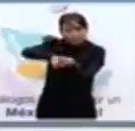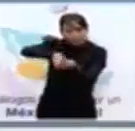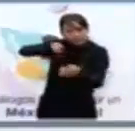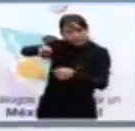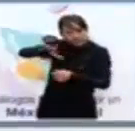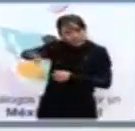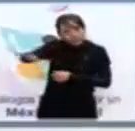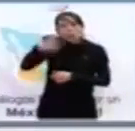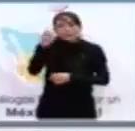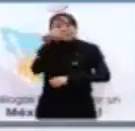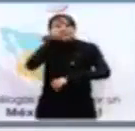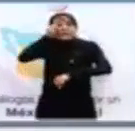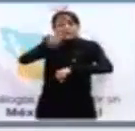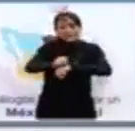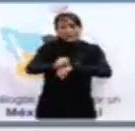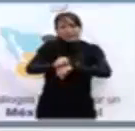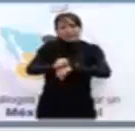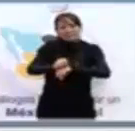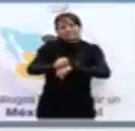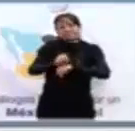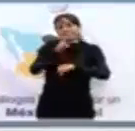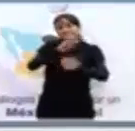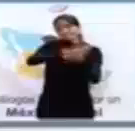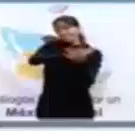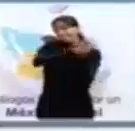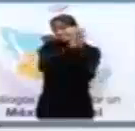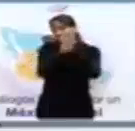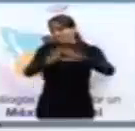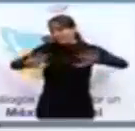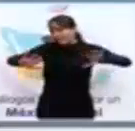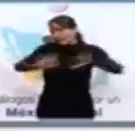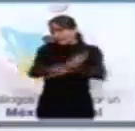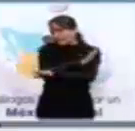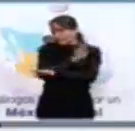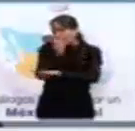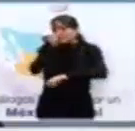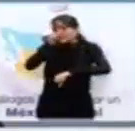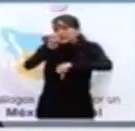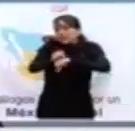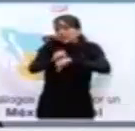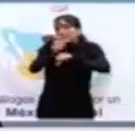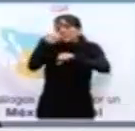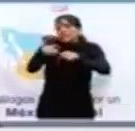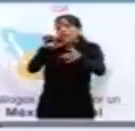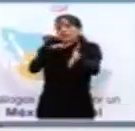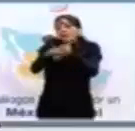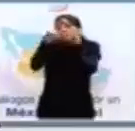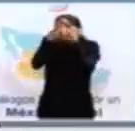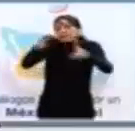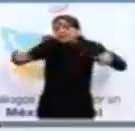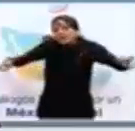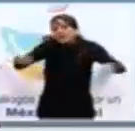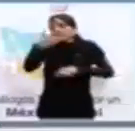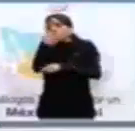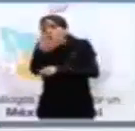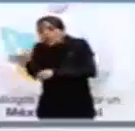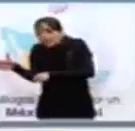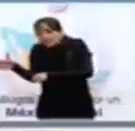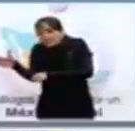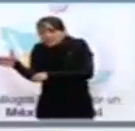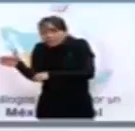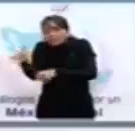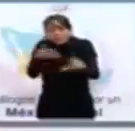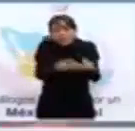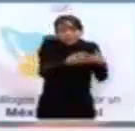esa Secretaría de Reforma Agraria se transformó en una Secretaría de Desarrollo Agrario, Territorial y